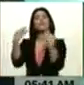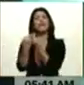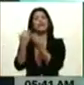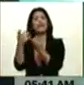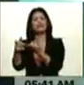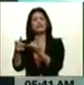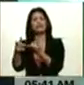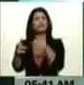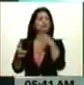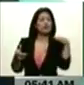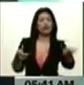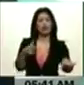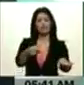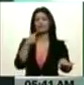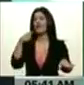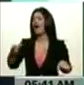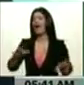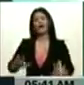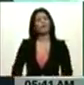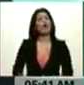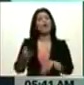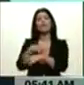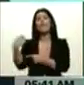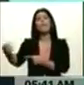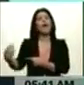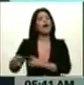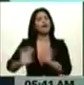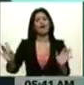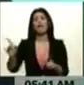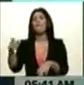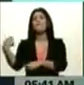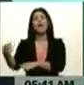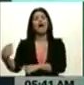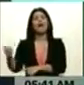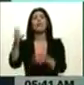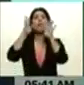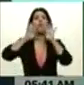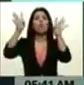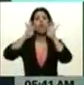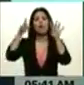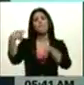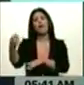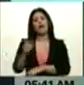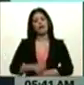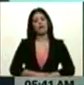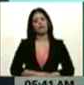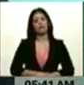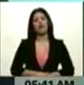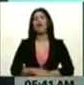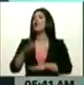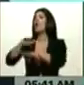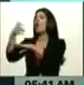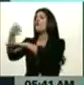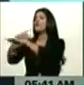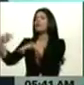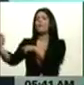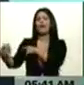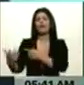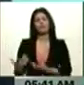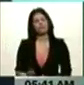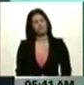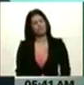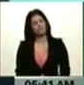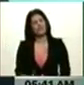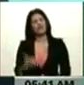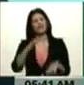paga el gobierno. Para inculpar a Leopoldo. O sea, no es que Leopoldo salió y dijo Y esto